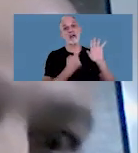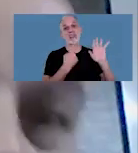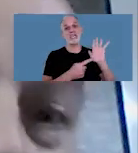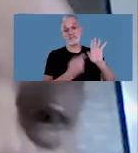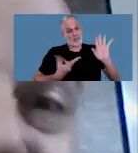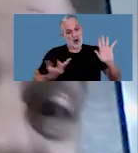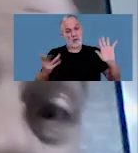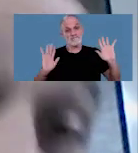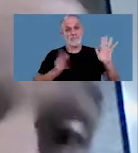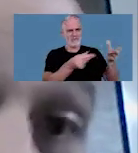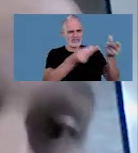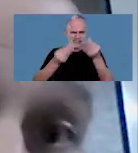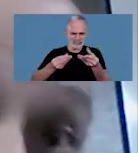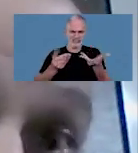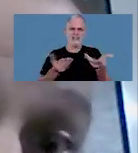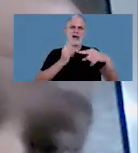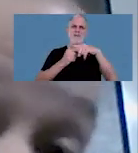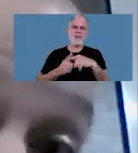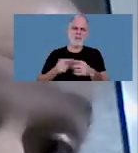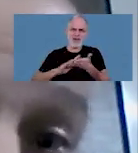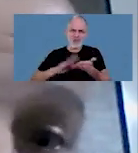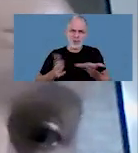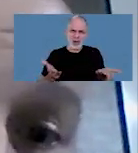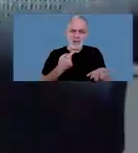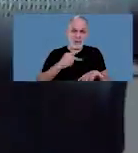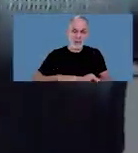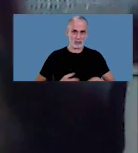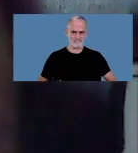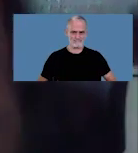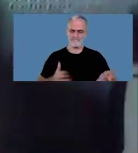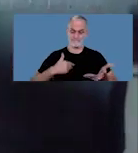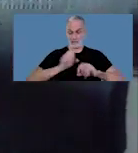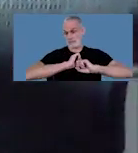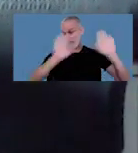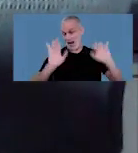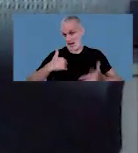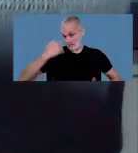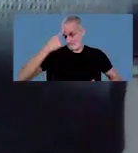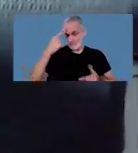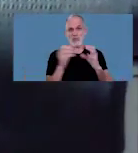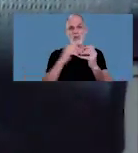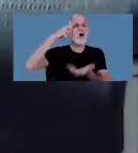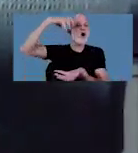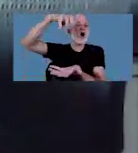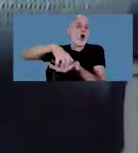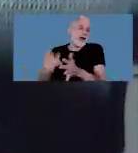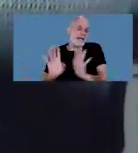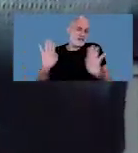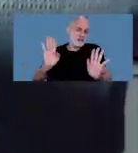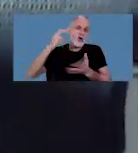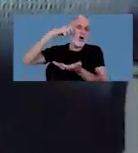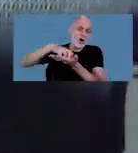me devolvieron para que reliquide el impuesto. sí, ¿no? a mí O me sea, parece una locura y yo me baso en la discusión parlamentaria. O sea, por